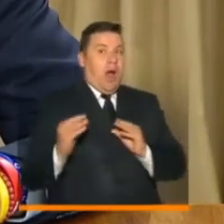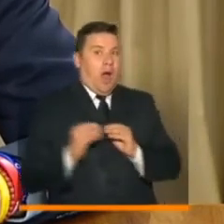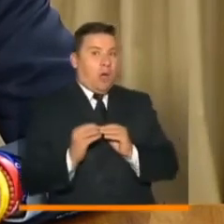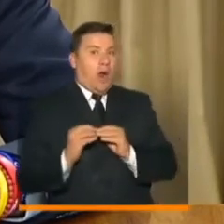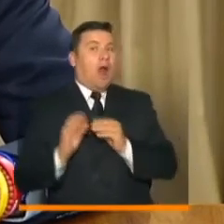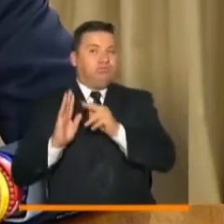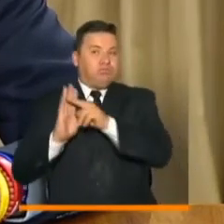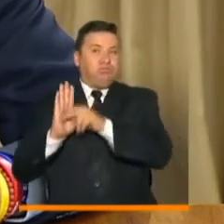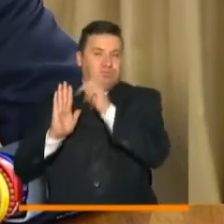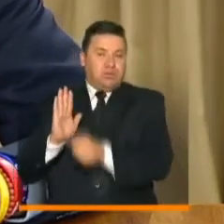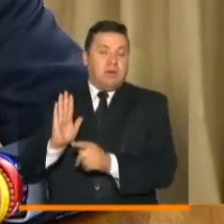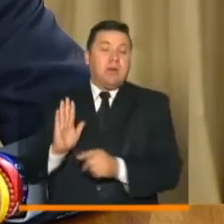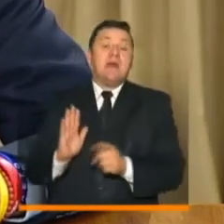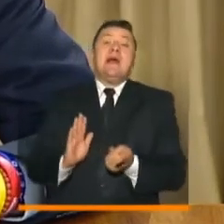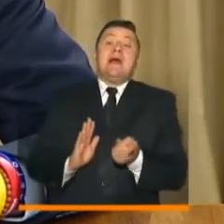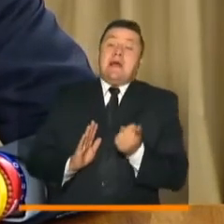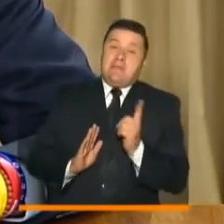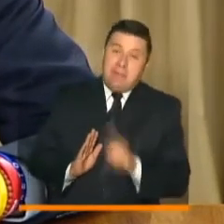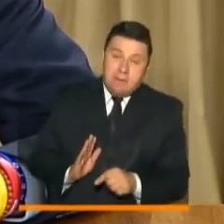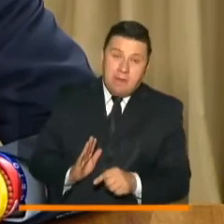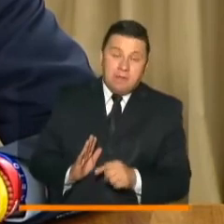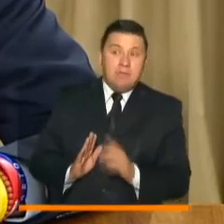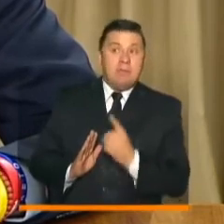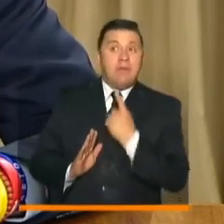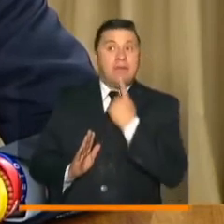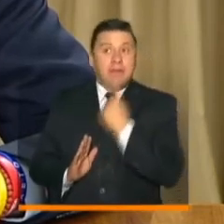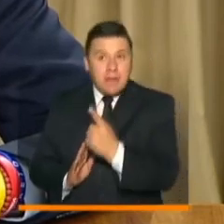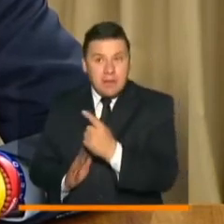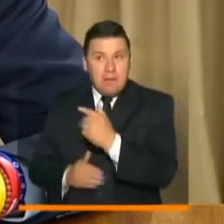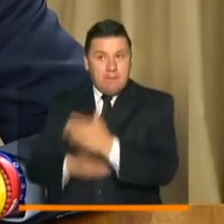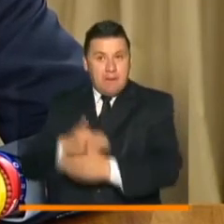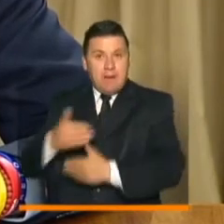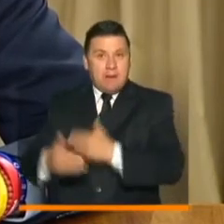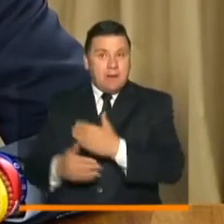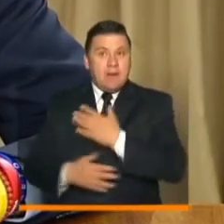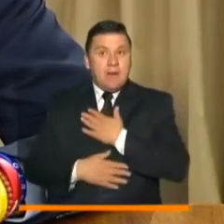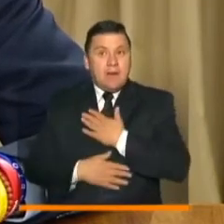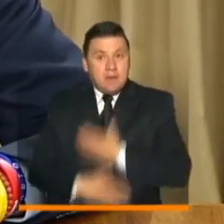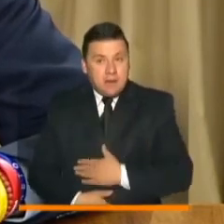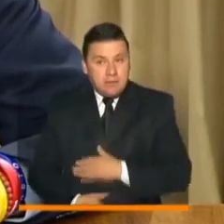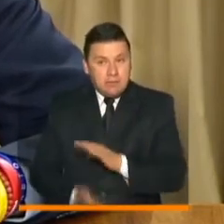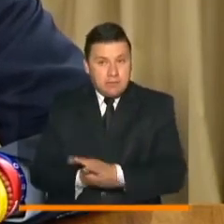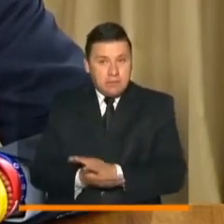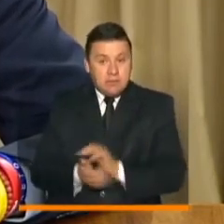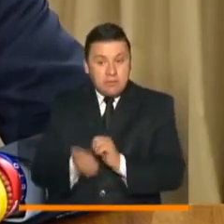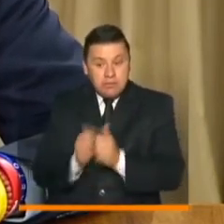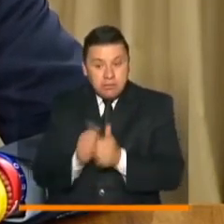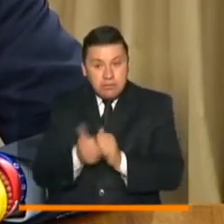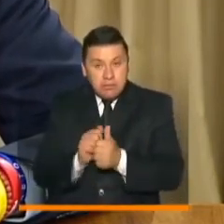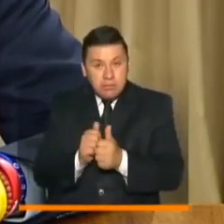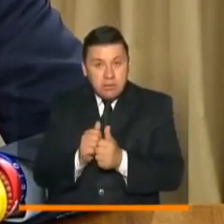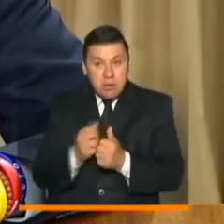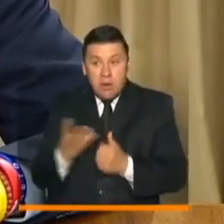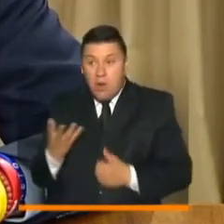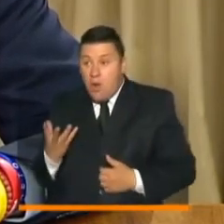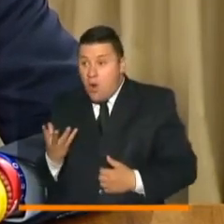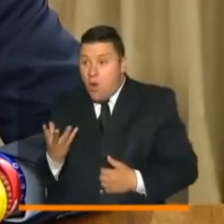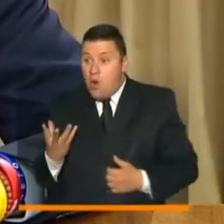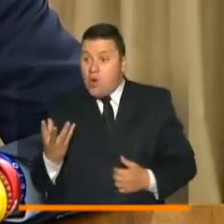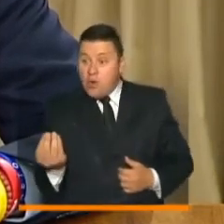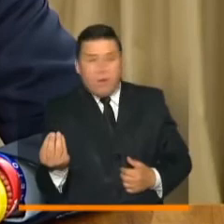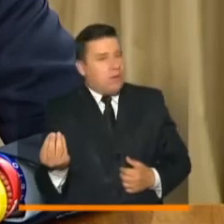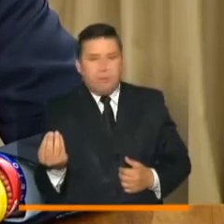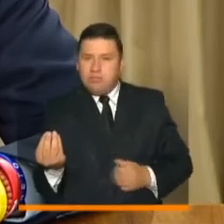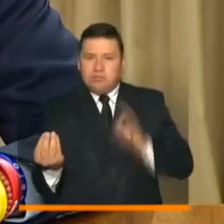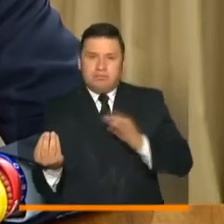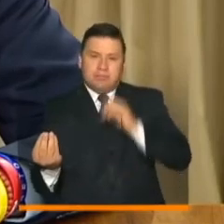Salud. Hemos dicho también, con mucha pausa y con mucha tranquilidad, que los entrenamientos colectivos se harán en el